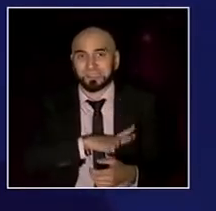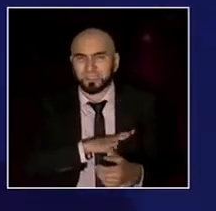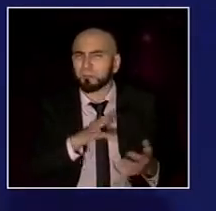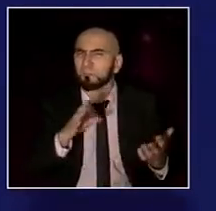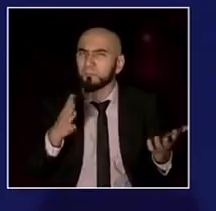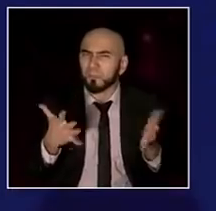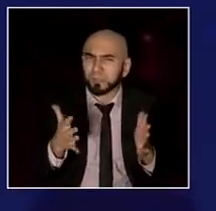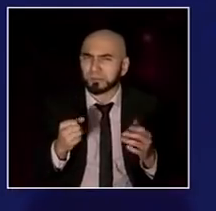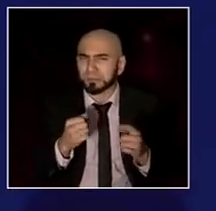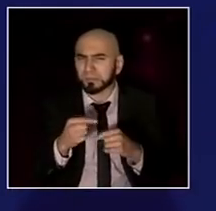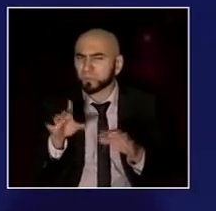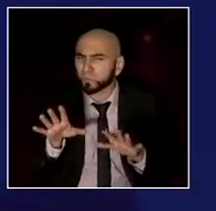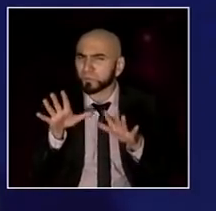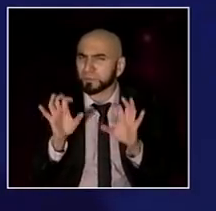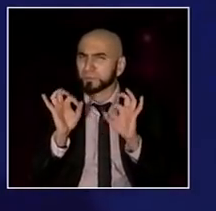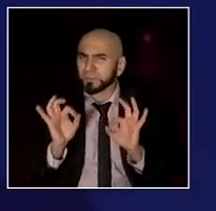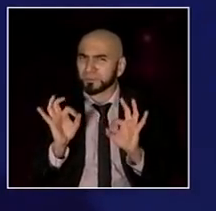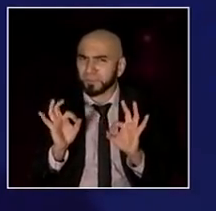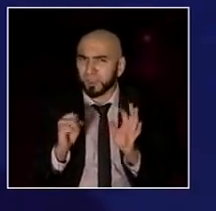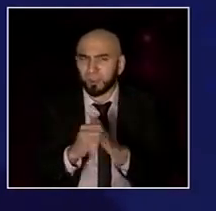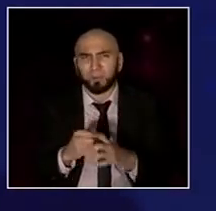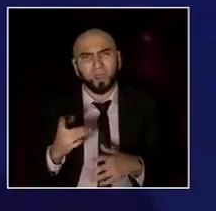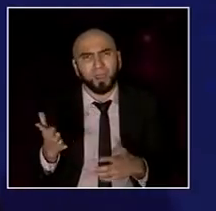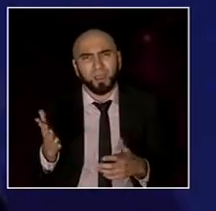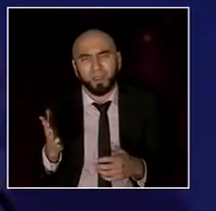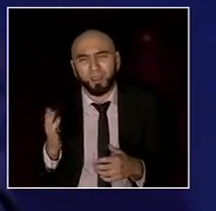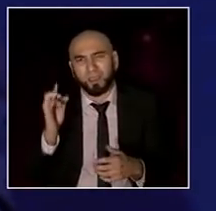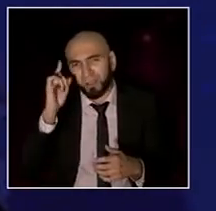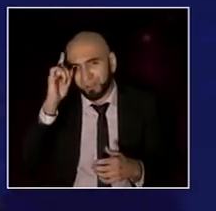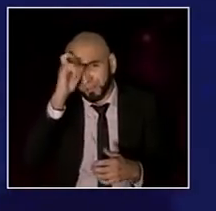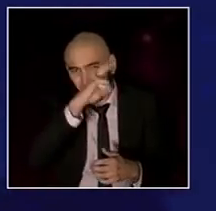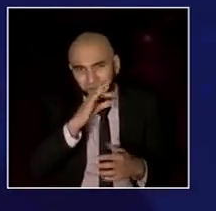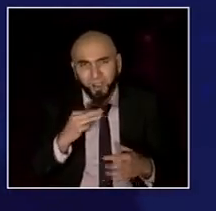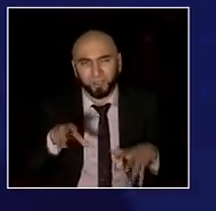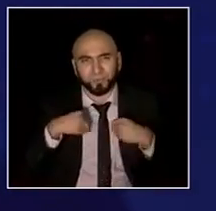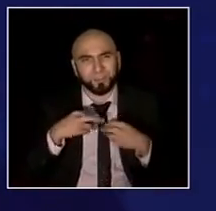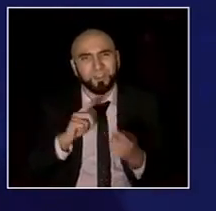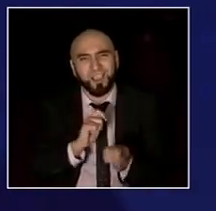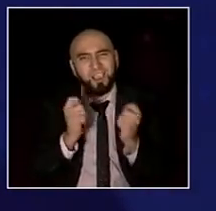su dificultad para innovar y asumir proactivamente los cambios.